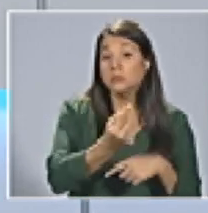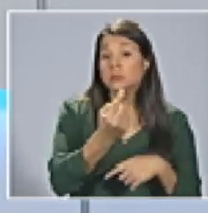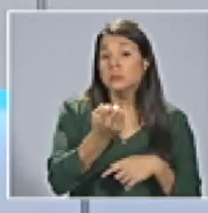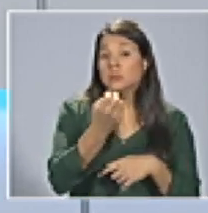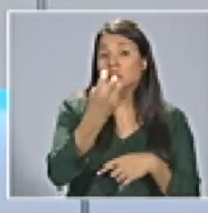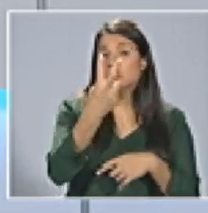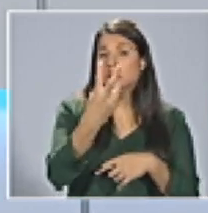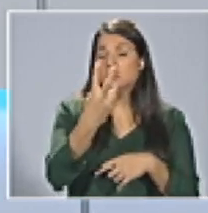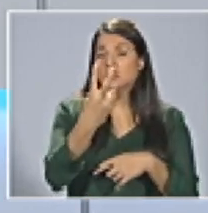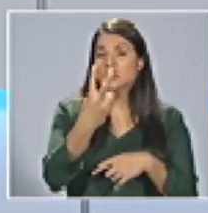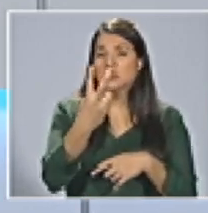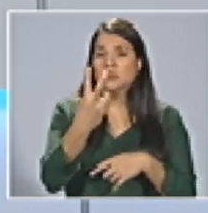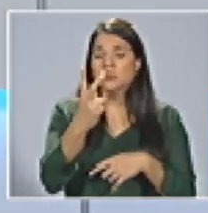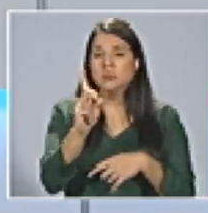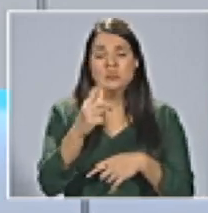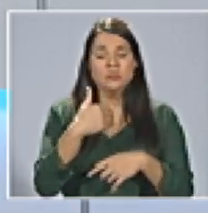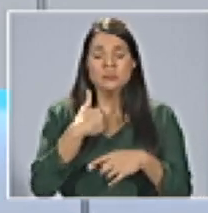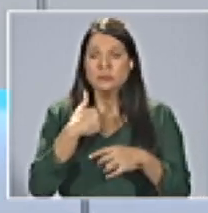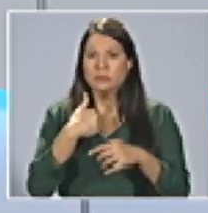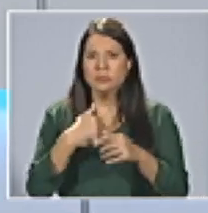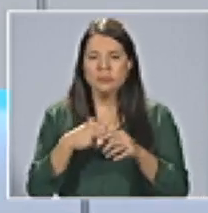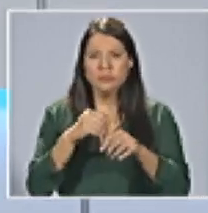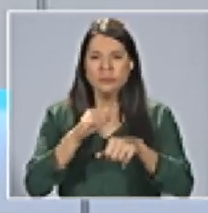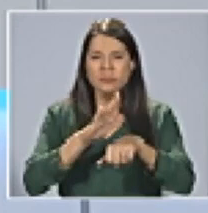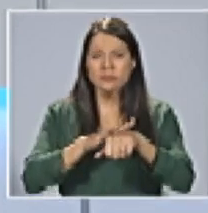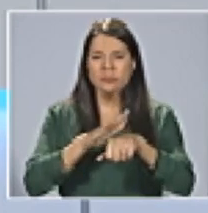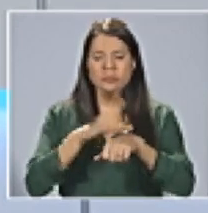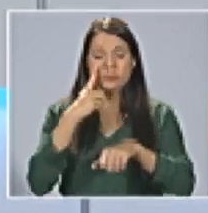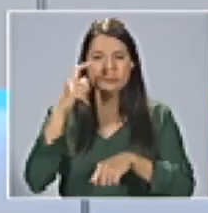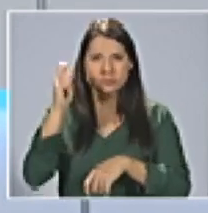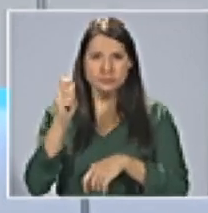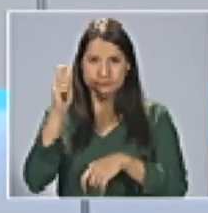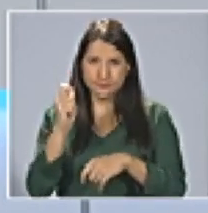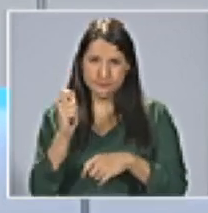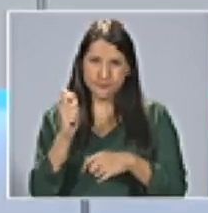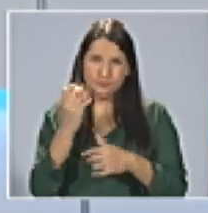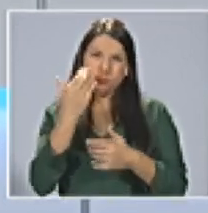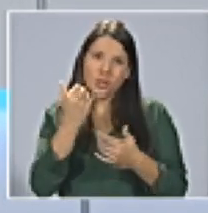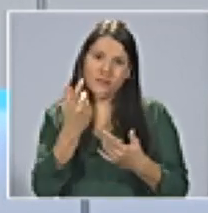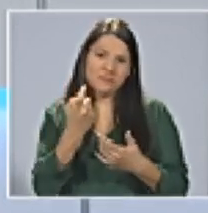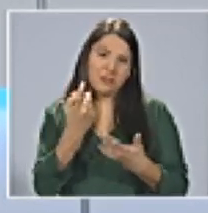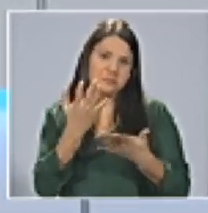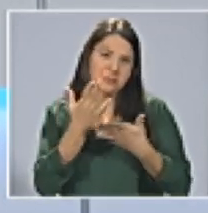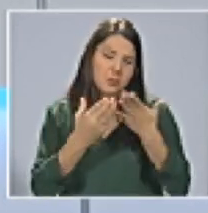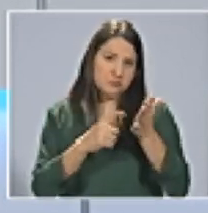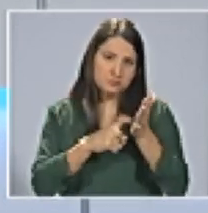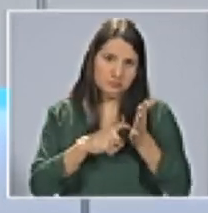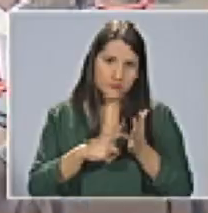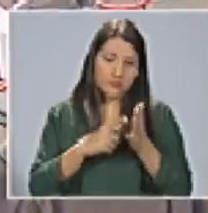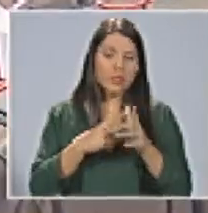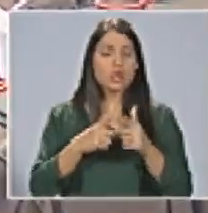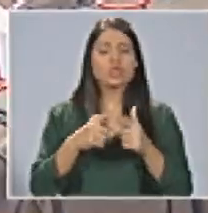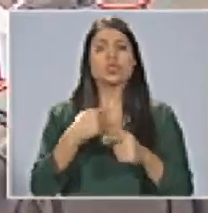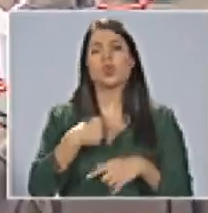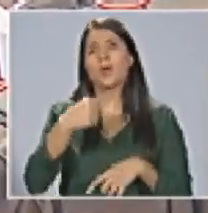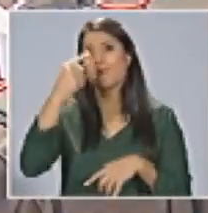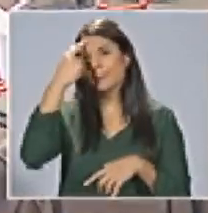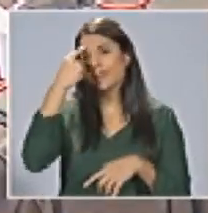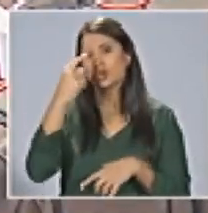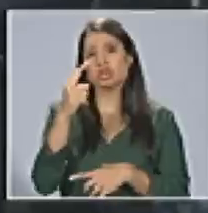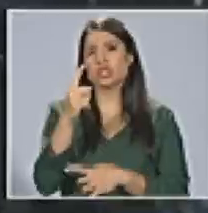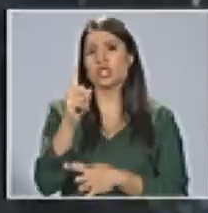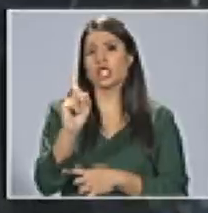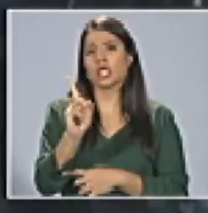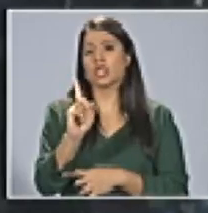no tienen el derecho jubilatorio acordado. De manera que uno pensaría que no va a haber una desbandada a nivel de